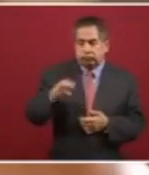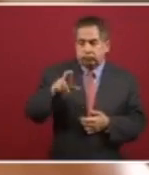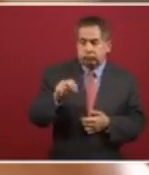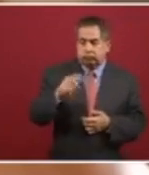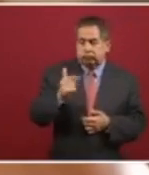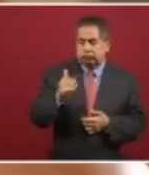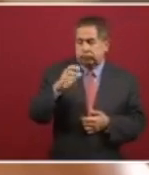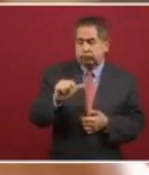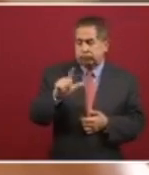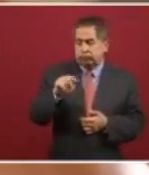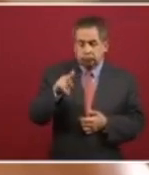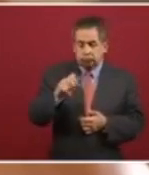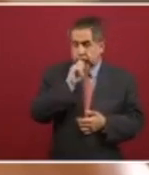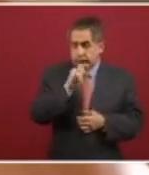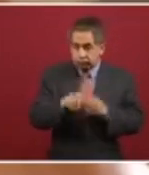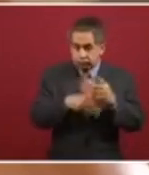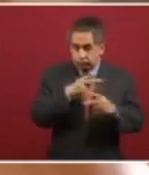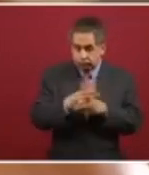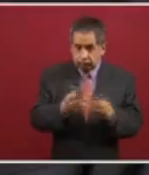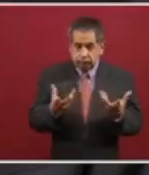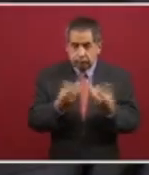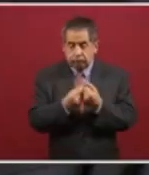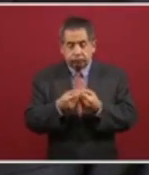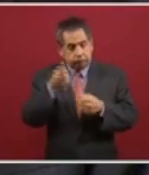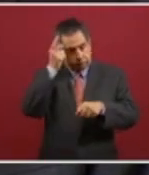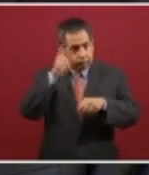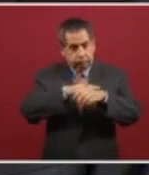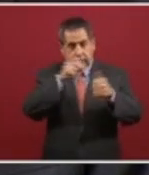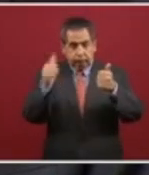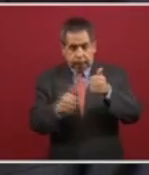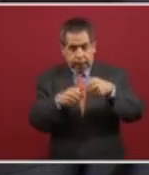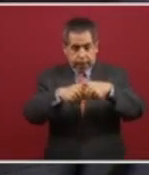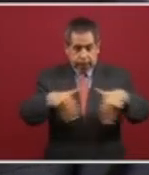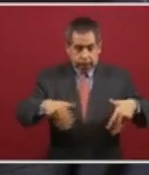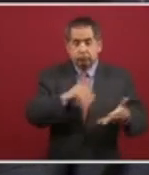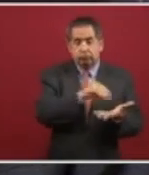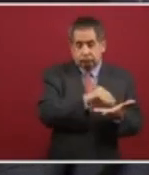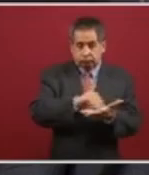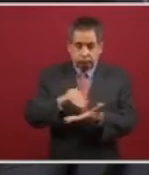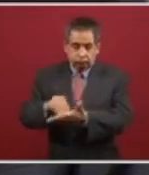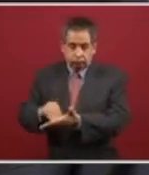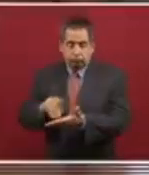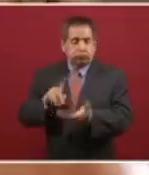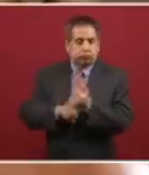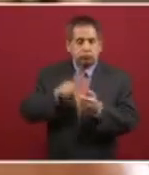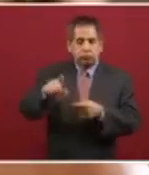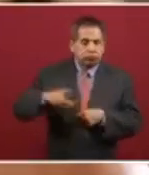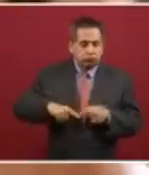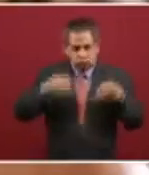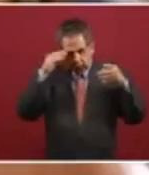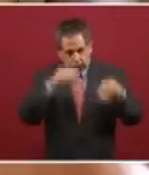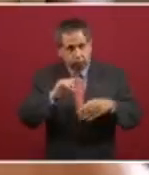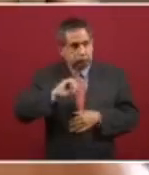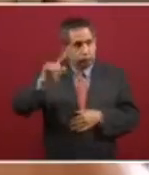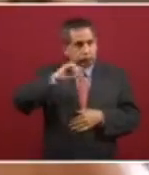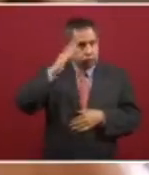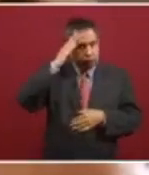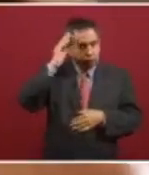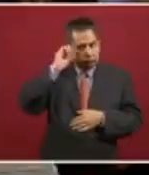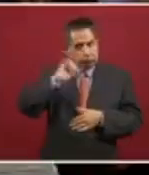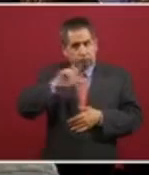Luna, ¿implica también a las bases y mandos medios que aún están en funciones, o su gobierno se enfocará solo en los funcionarios de alto